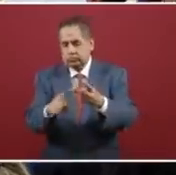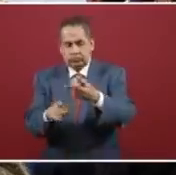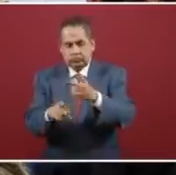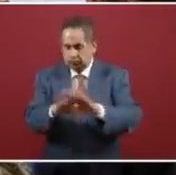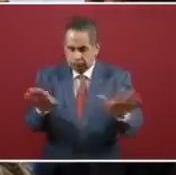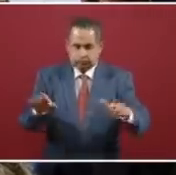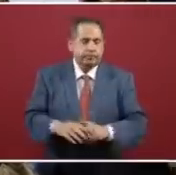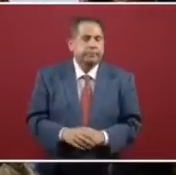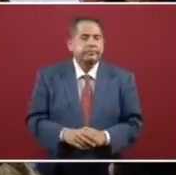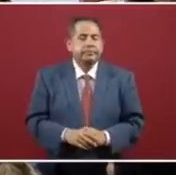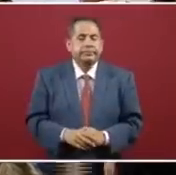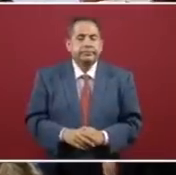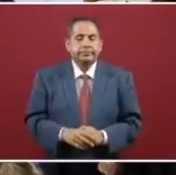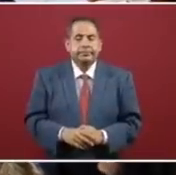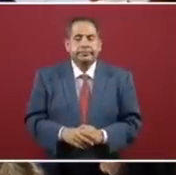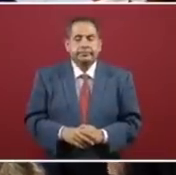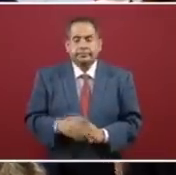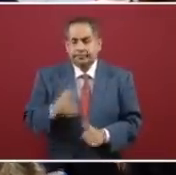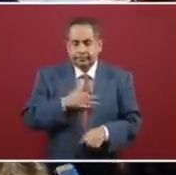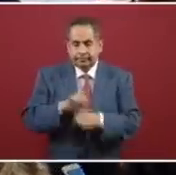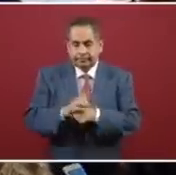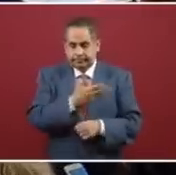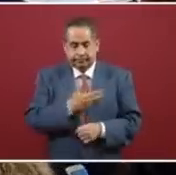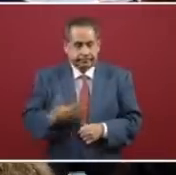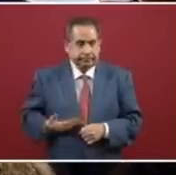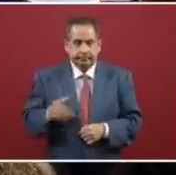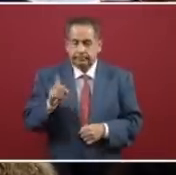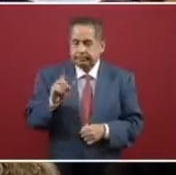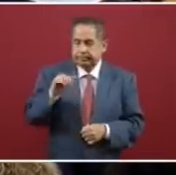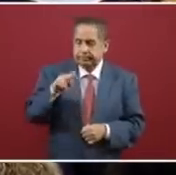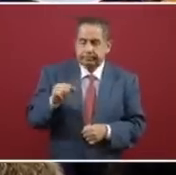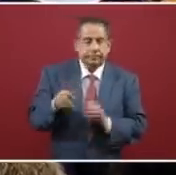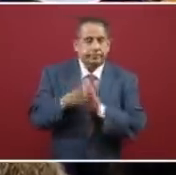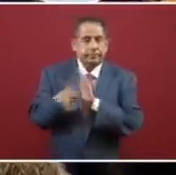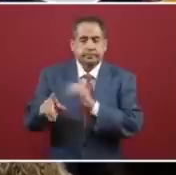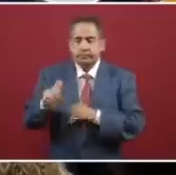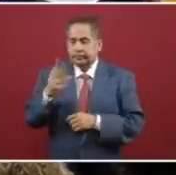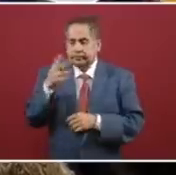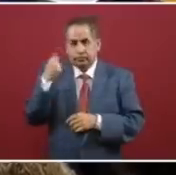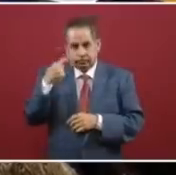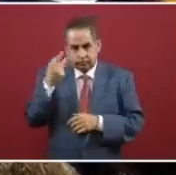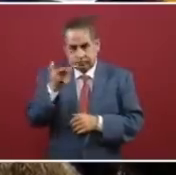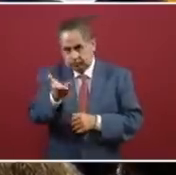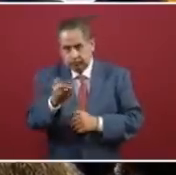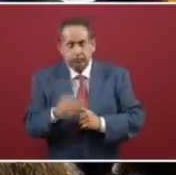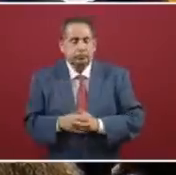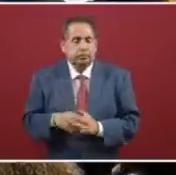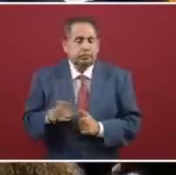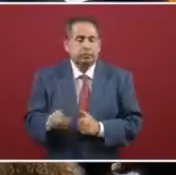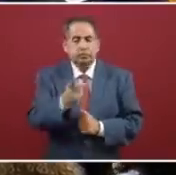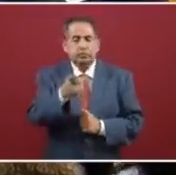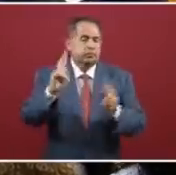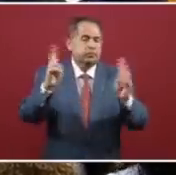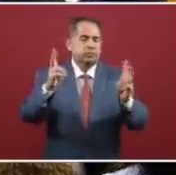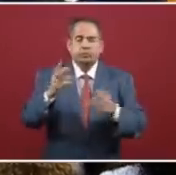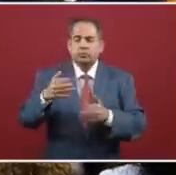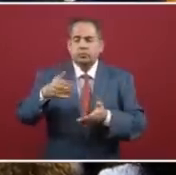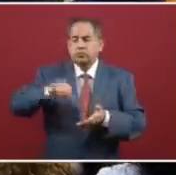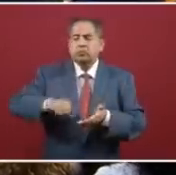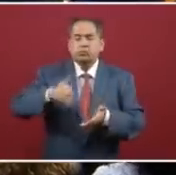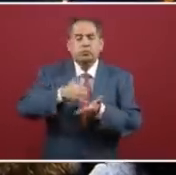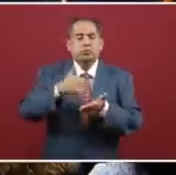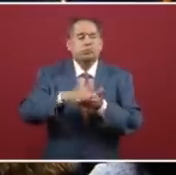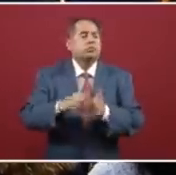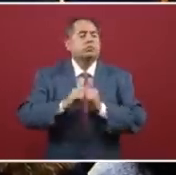y ahí buenos días presidente diana desde el periódico 24 horas quisiera preguntarle sobre un tema que publicamos